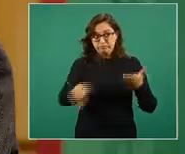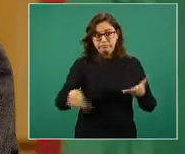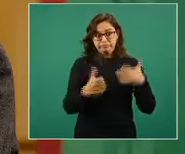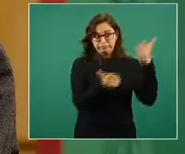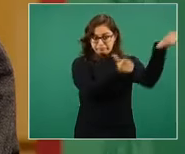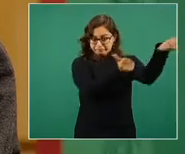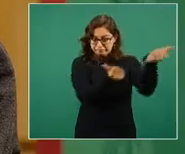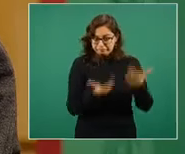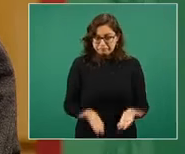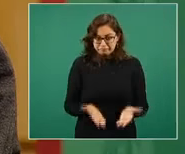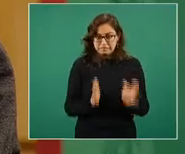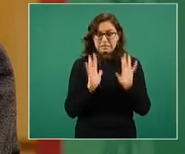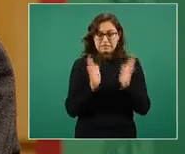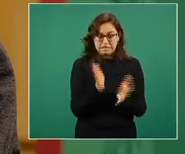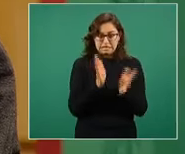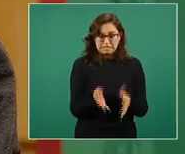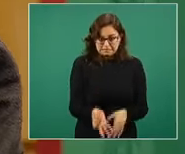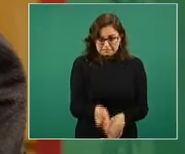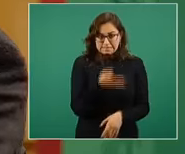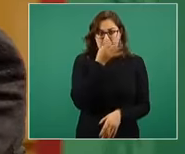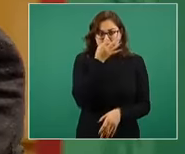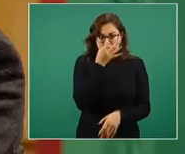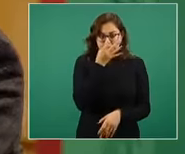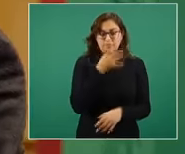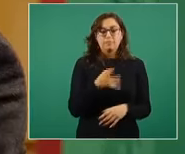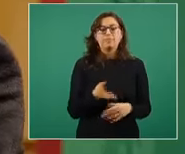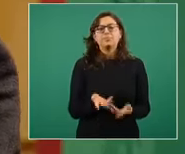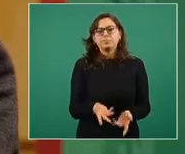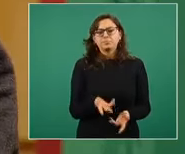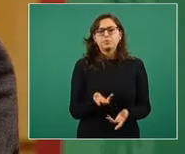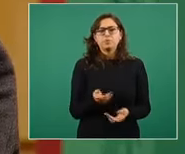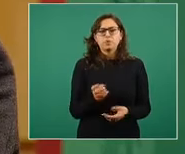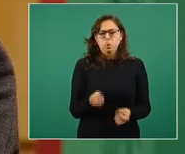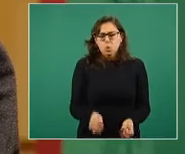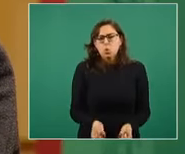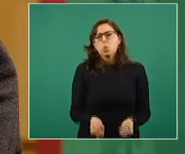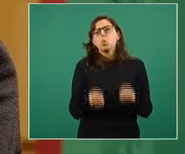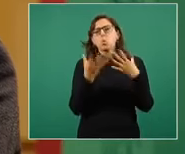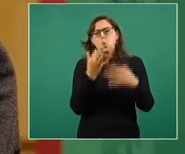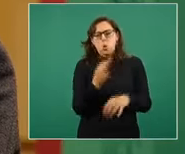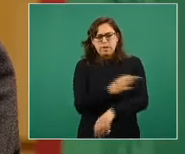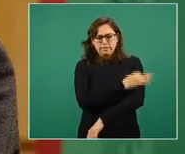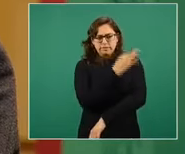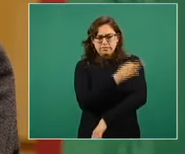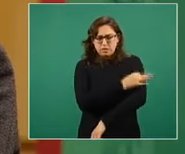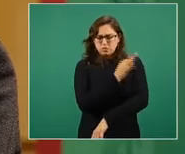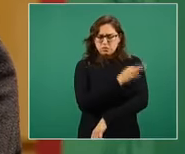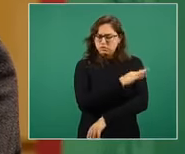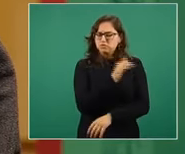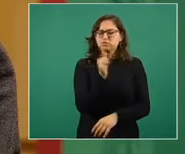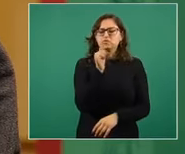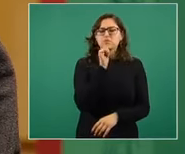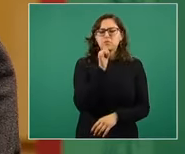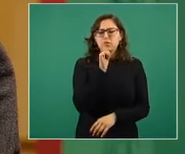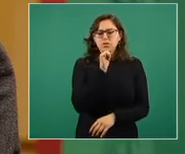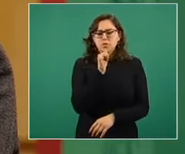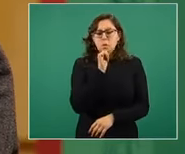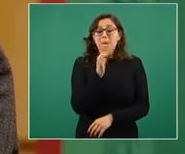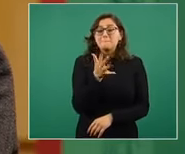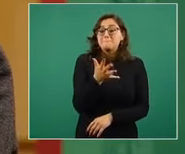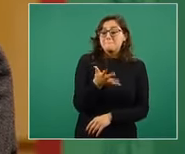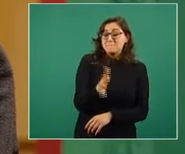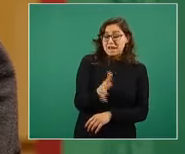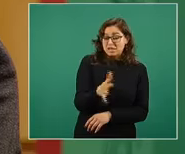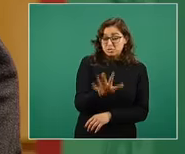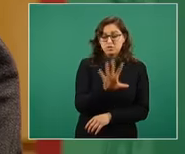toda la semana. Está ahora por hacerse precisiones respecto a la cantidad que llegará. En anticipado ya sabemos que al menos serán